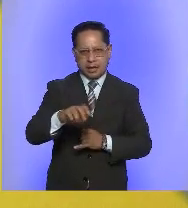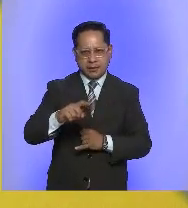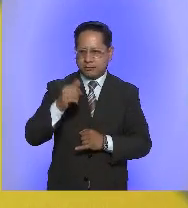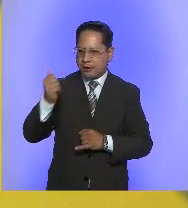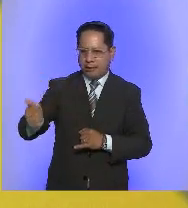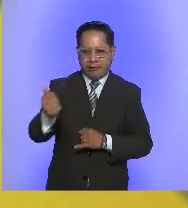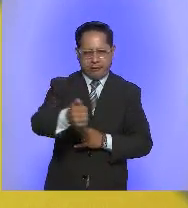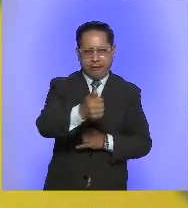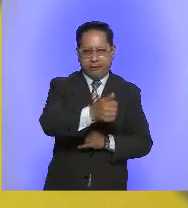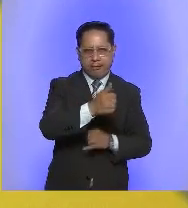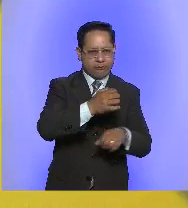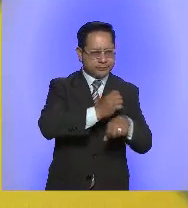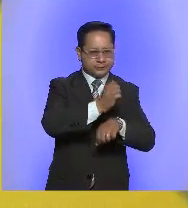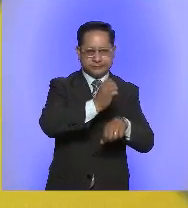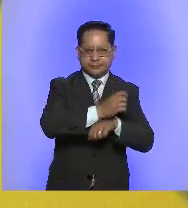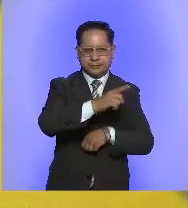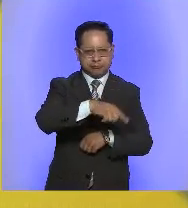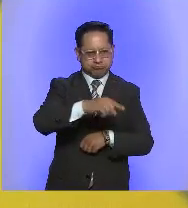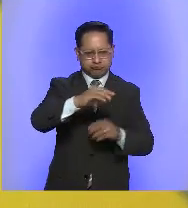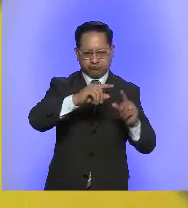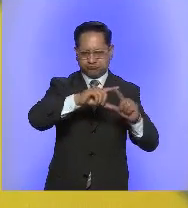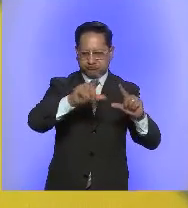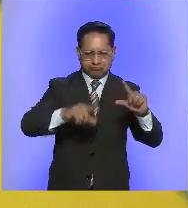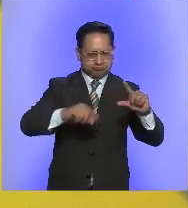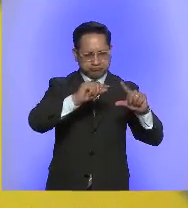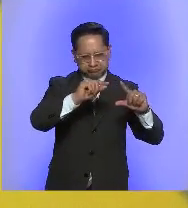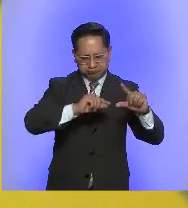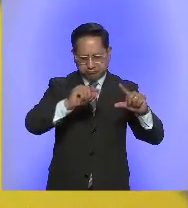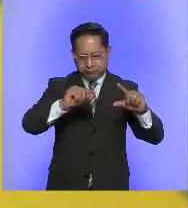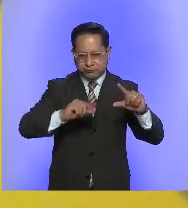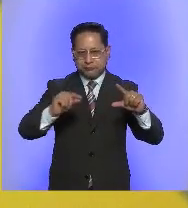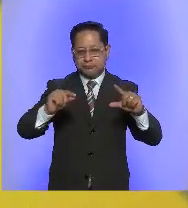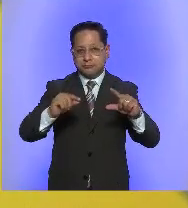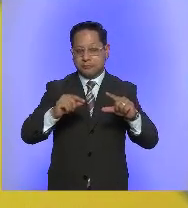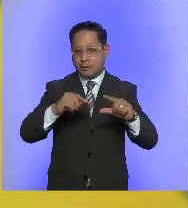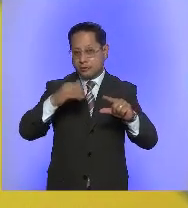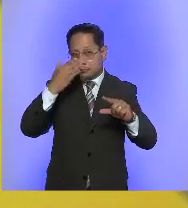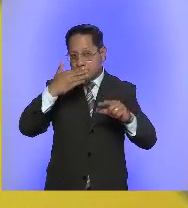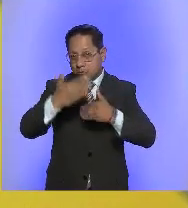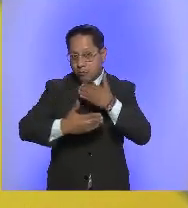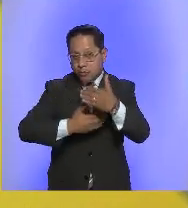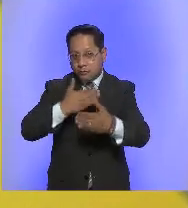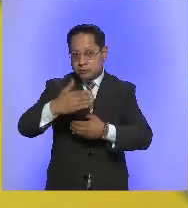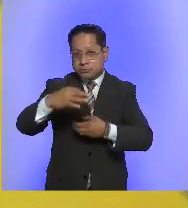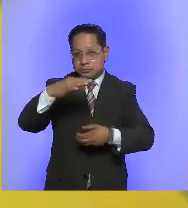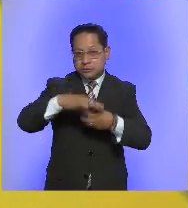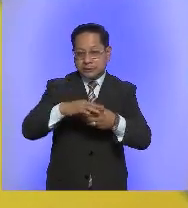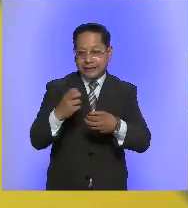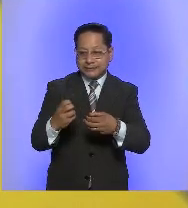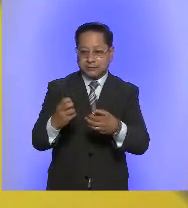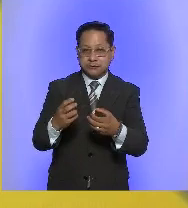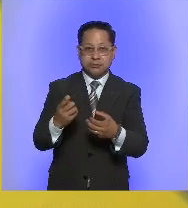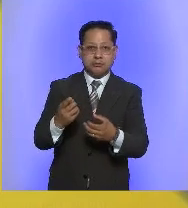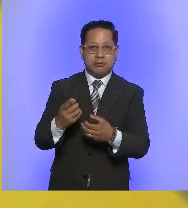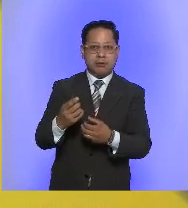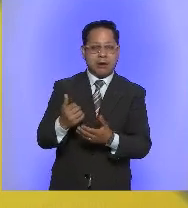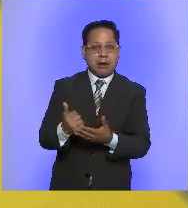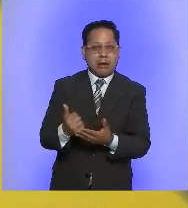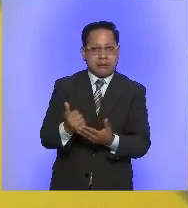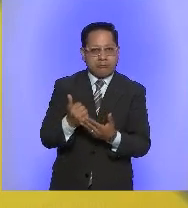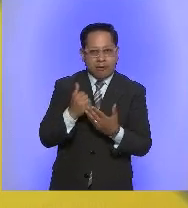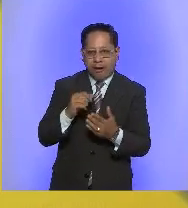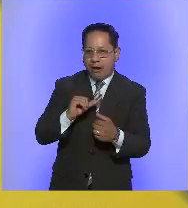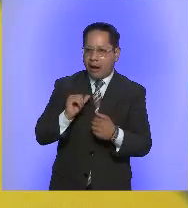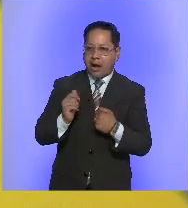Decirle que cada proceso electoral debe dejarnos una experiencia, pero sobre todo también un gran reto. ¿Y a qué